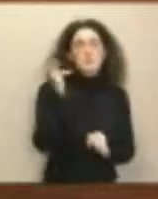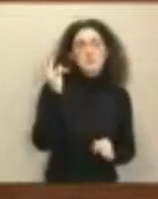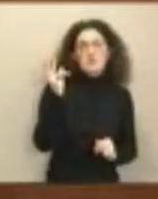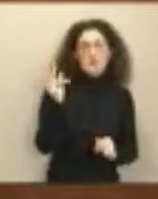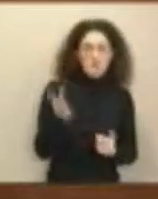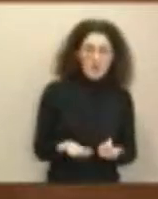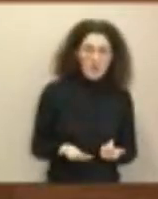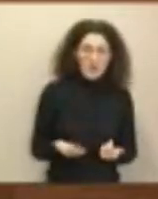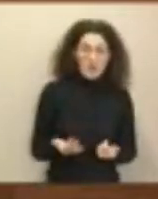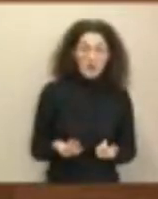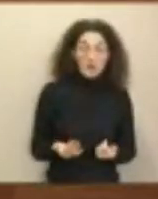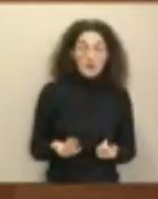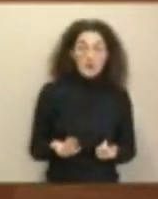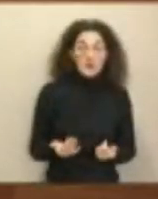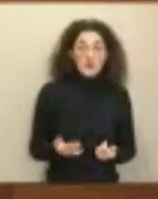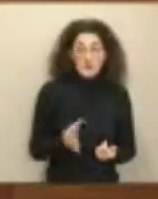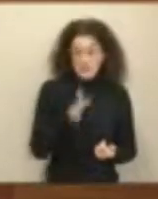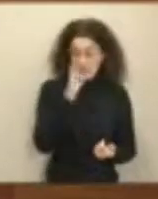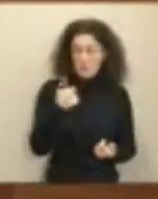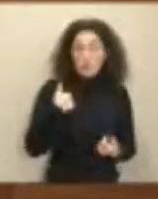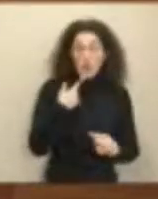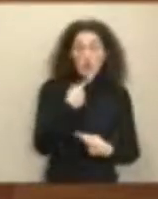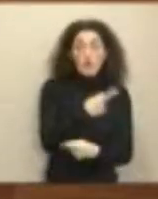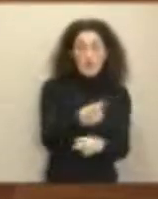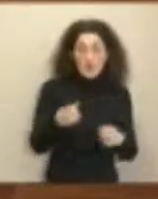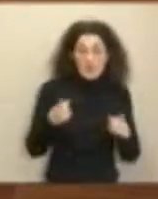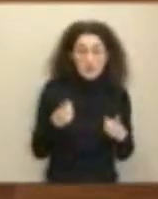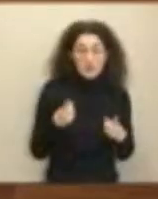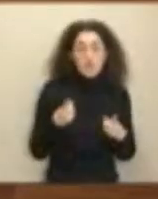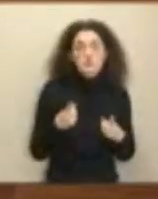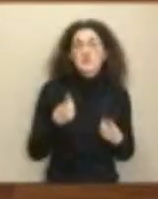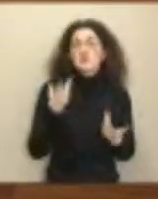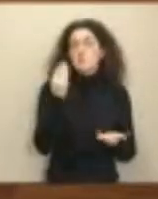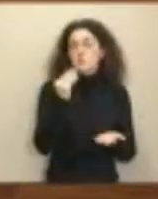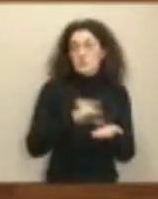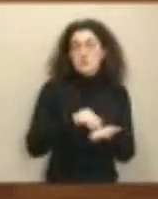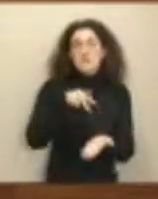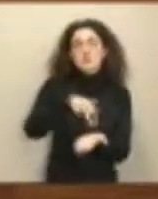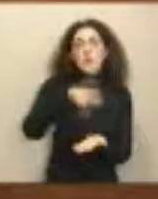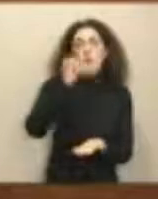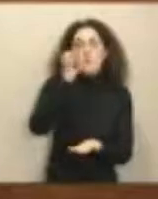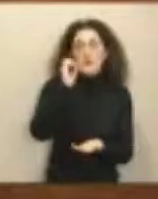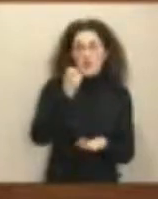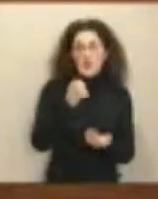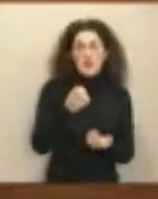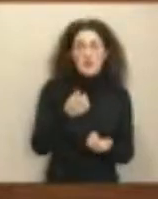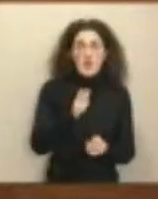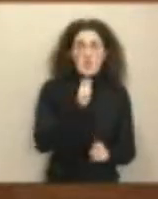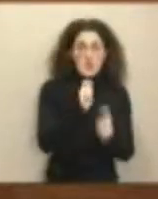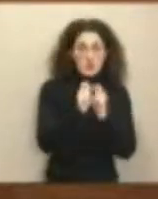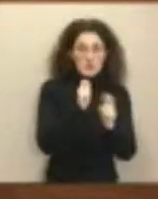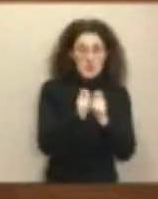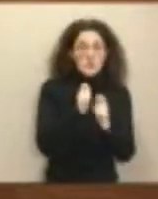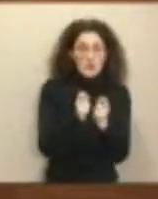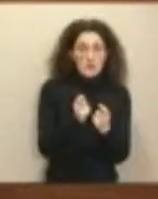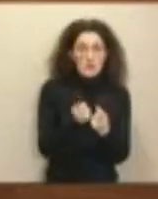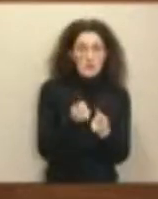positiva. Porque, y lo dijimos en multitud de comparecencias ante los medios de